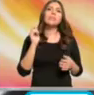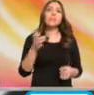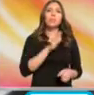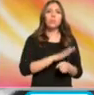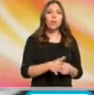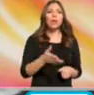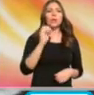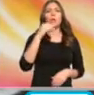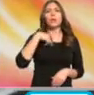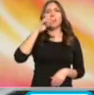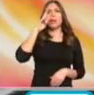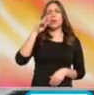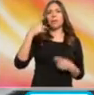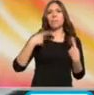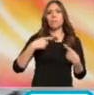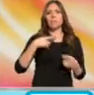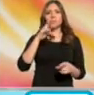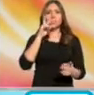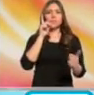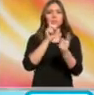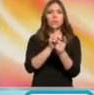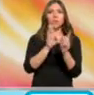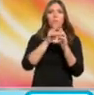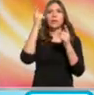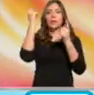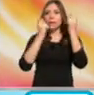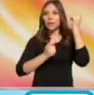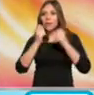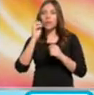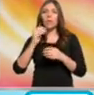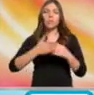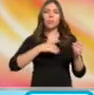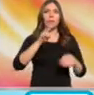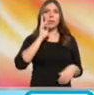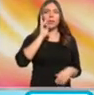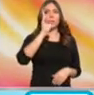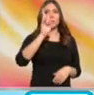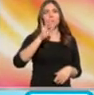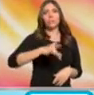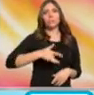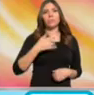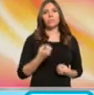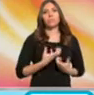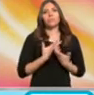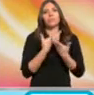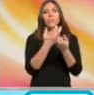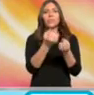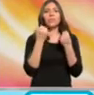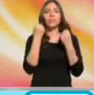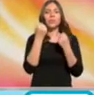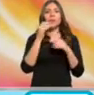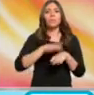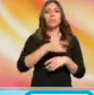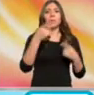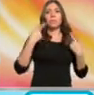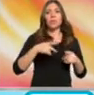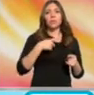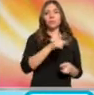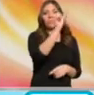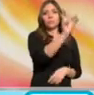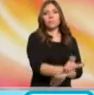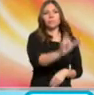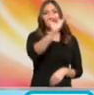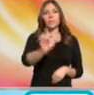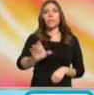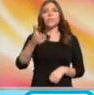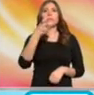caminar, las caras que hace, cómo se acerca a la gente, o sea, ya te transmite un romanticismo Son fuerte, personas ¿no? que tienen mucha personalidad de entrada, por Sí. eso